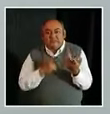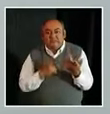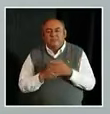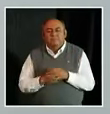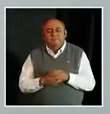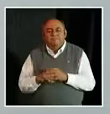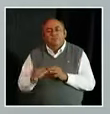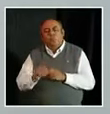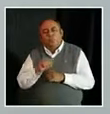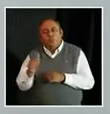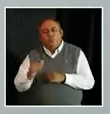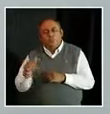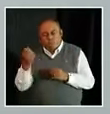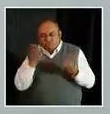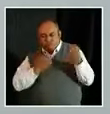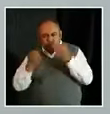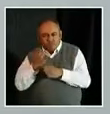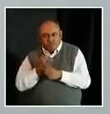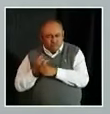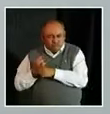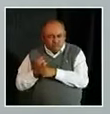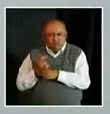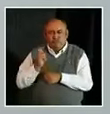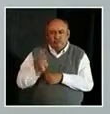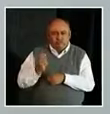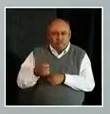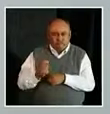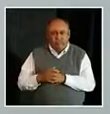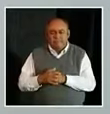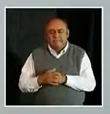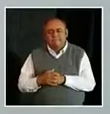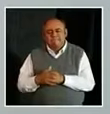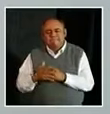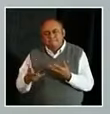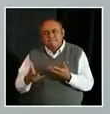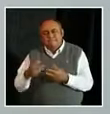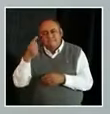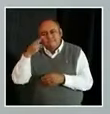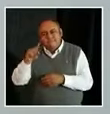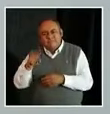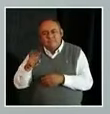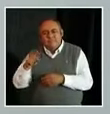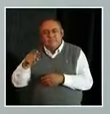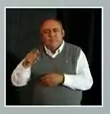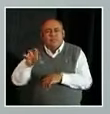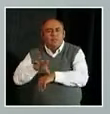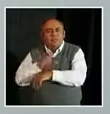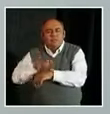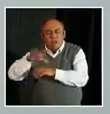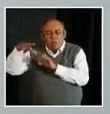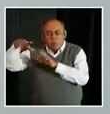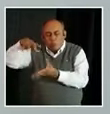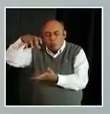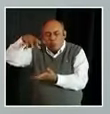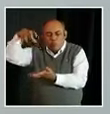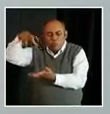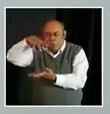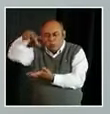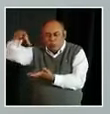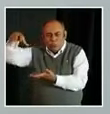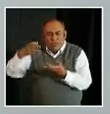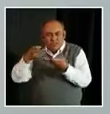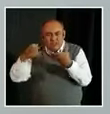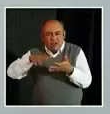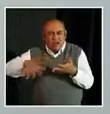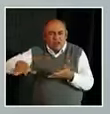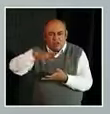de estudios son estudios que se hacen de tipo electromagnético. Yo no soy experto